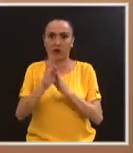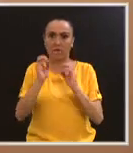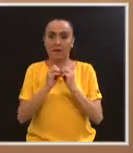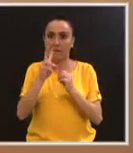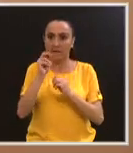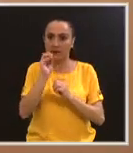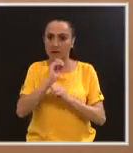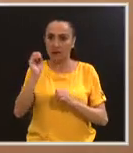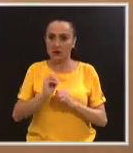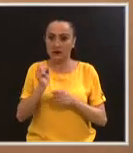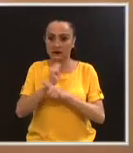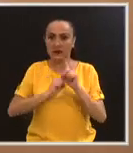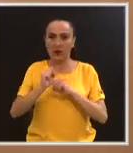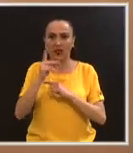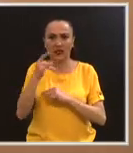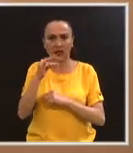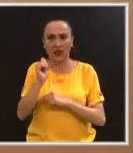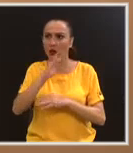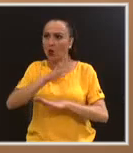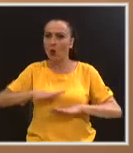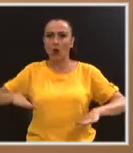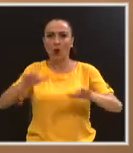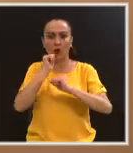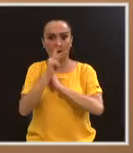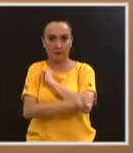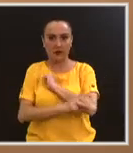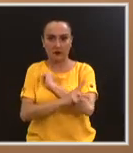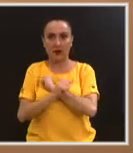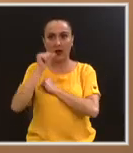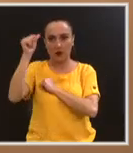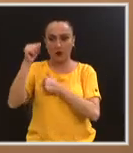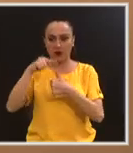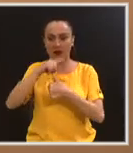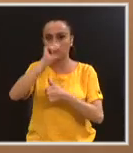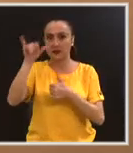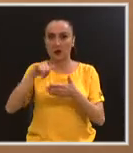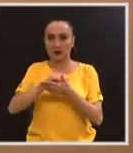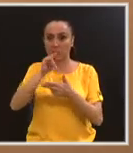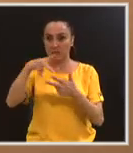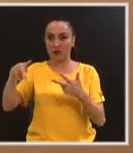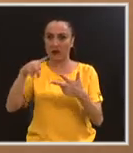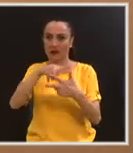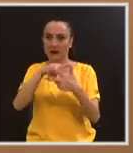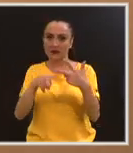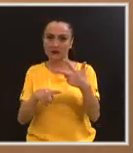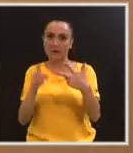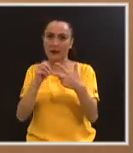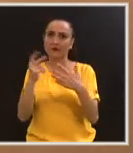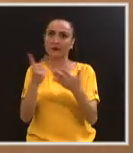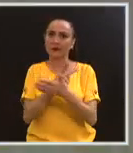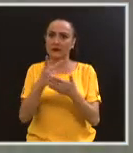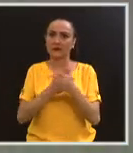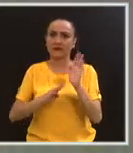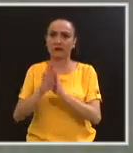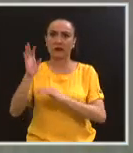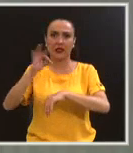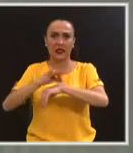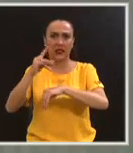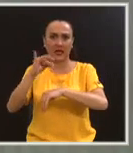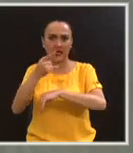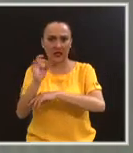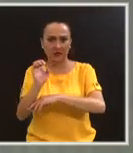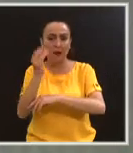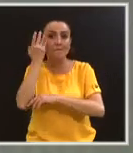20% de casos de dengue en todo el país alajuela San José y puntarena son las provincias que más casos registran